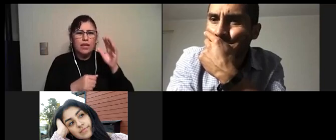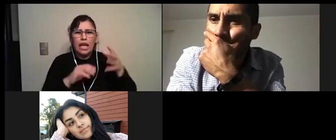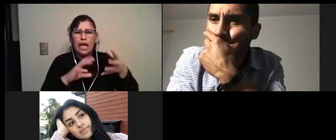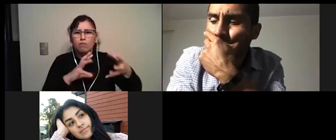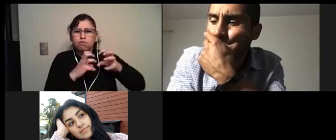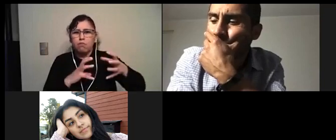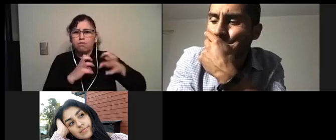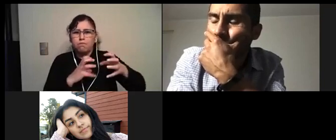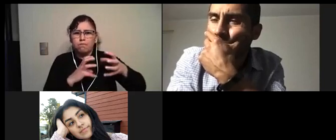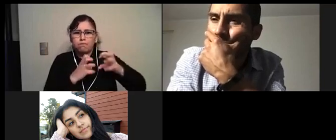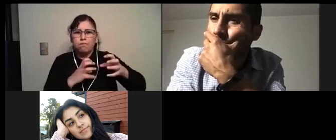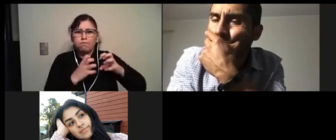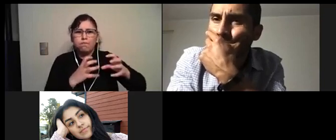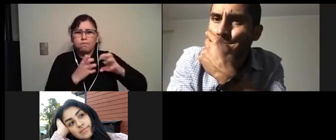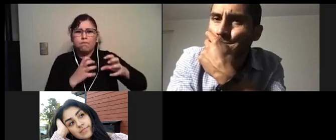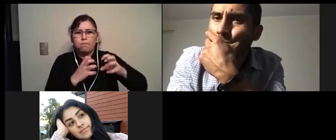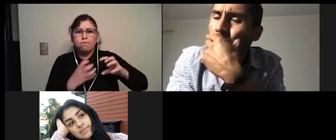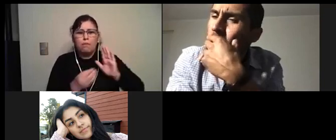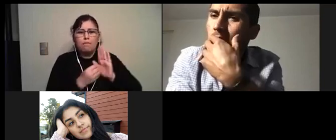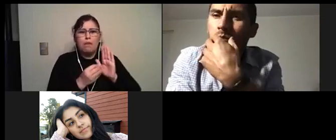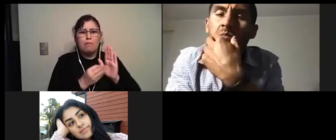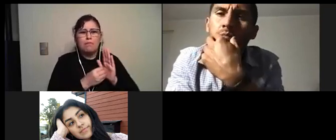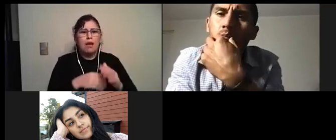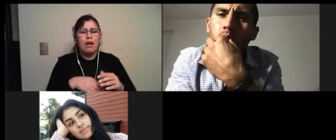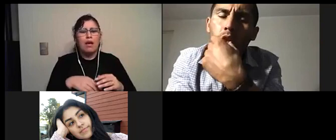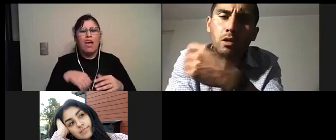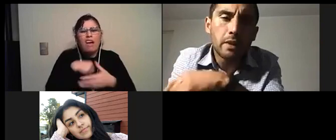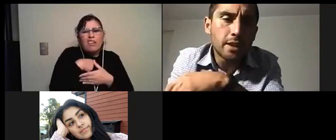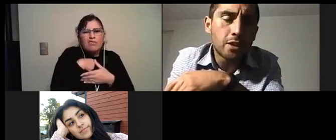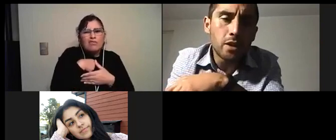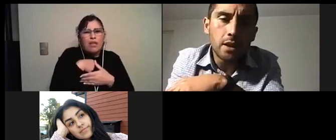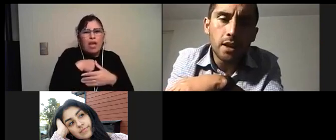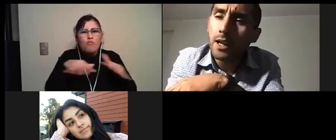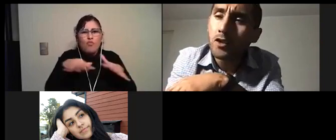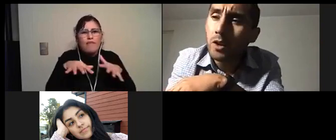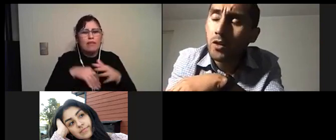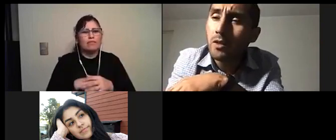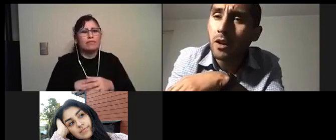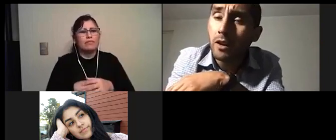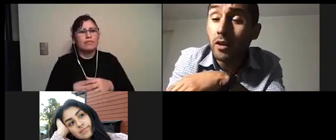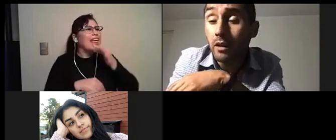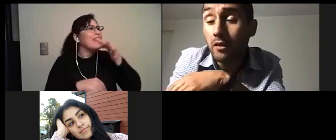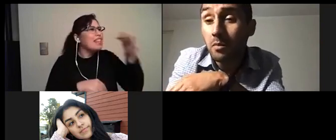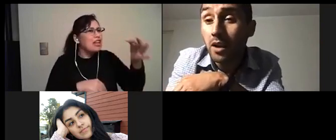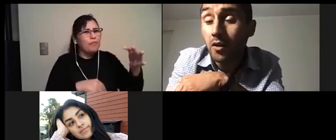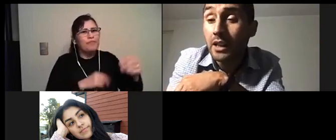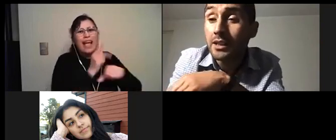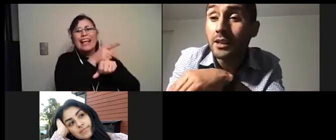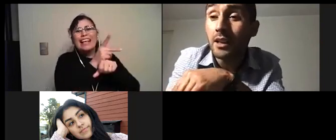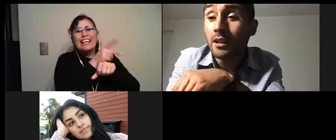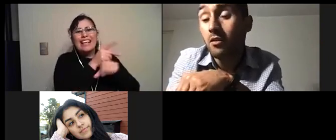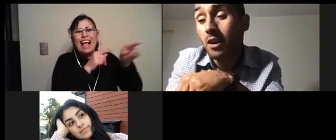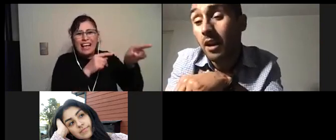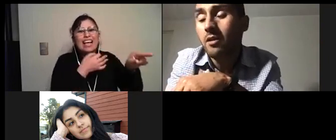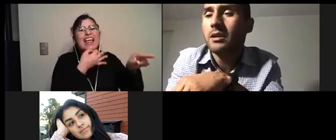contracciones todo el rato, pues, como que el brazo se movía y No, todo. no mandes dígale a su amigo que vuelva a los libros porque lo que dice